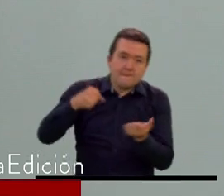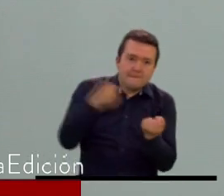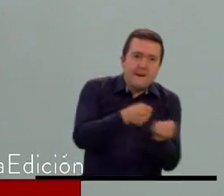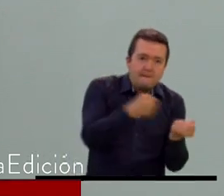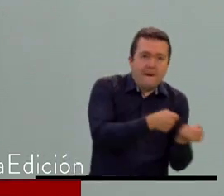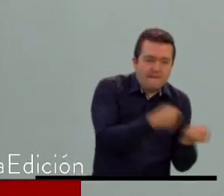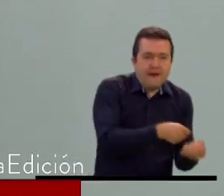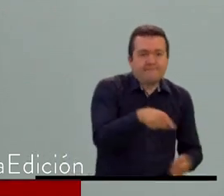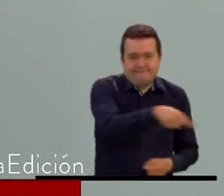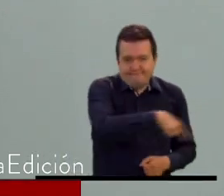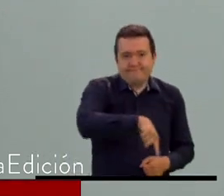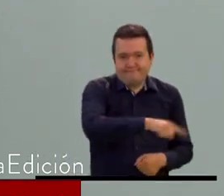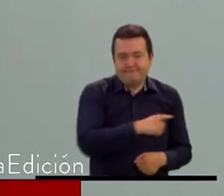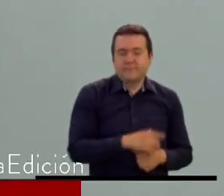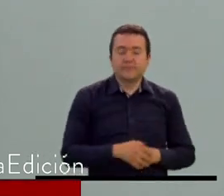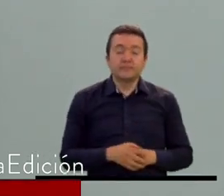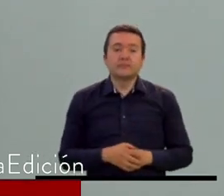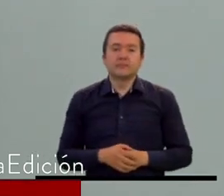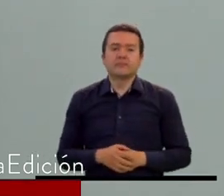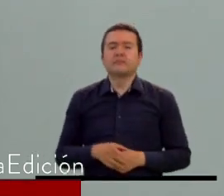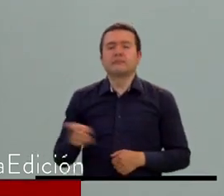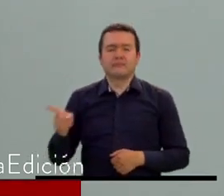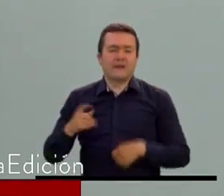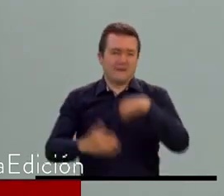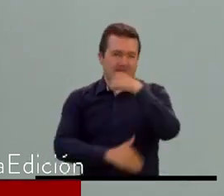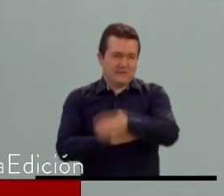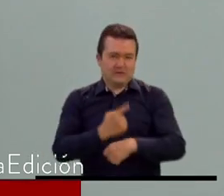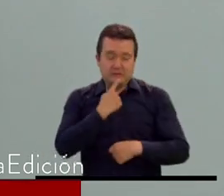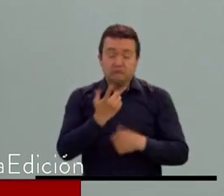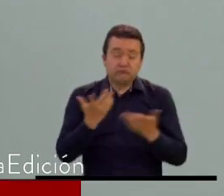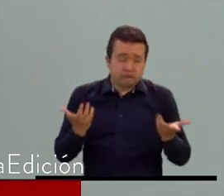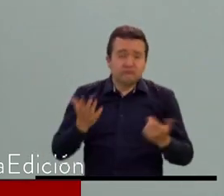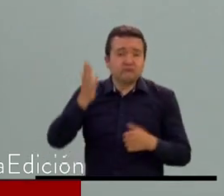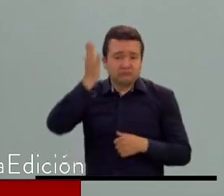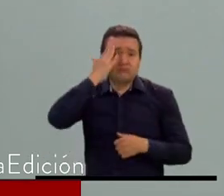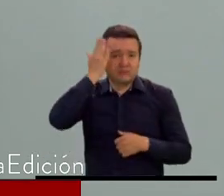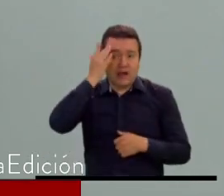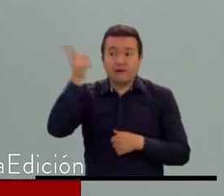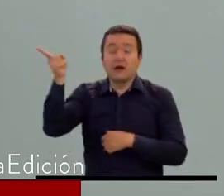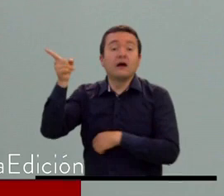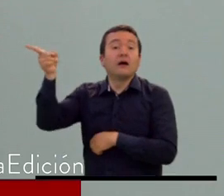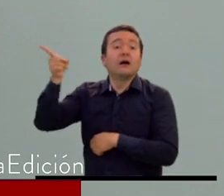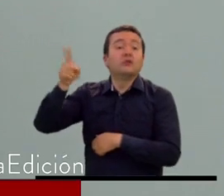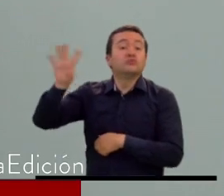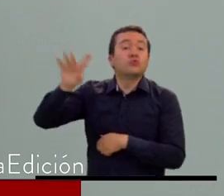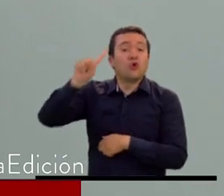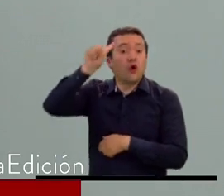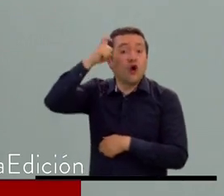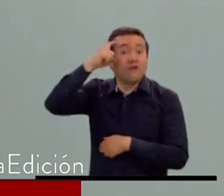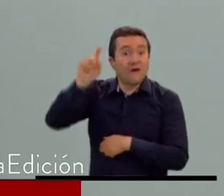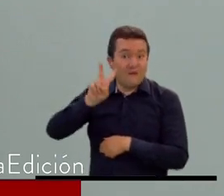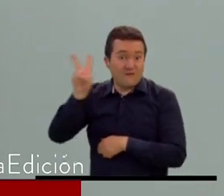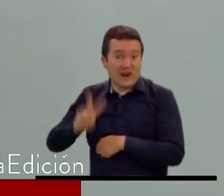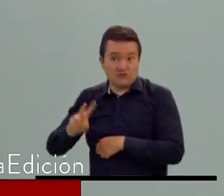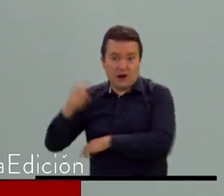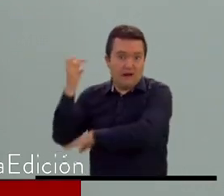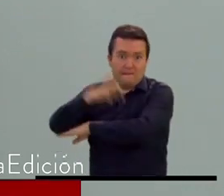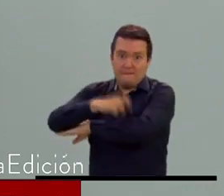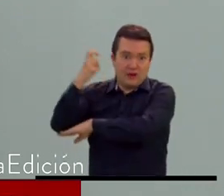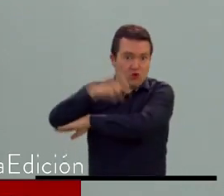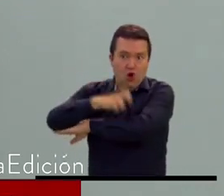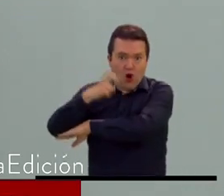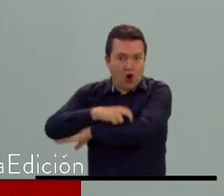Como es bien sabido, ante la crisis económica, sobre todo por la pérdida de la renta petrolera, el gobierno de Maduro ha tenido que echar mano del